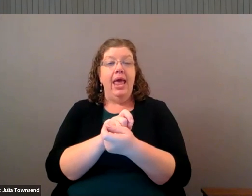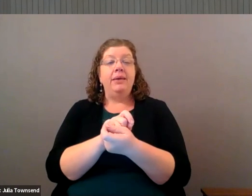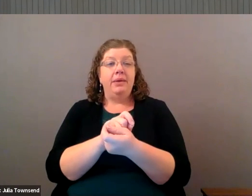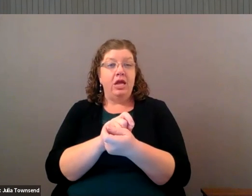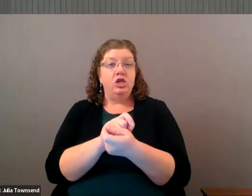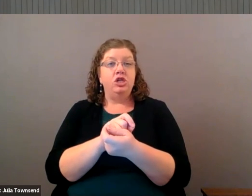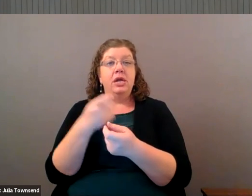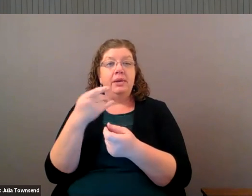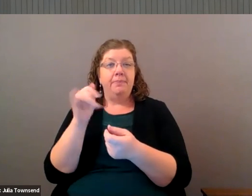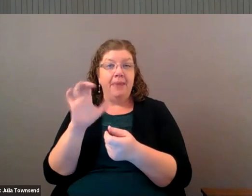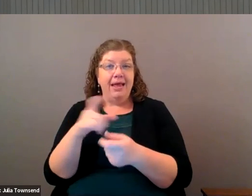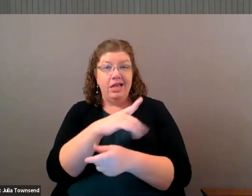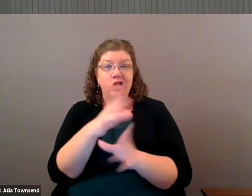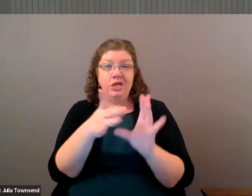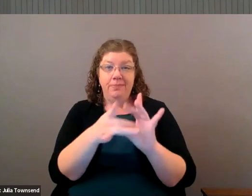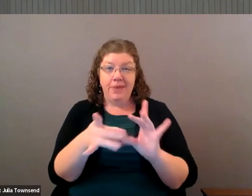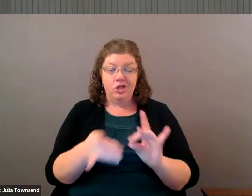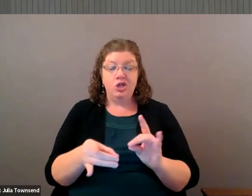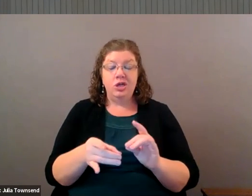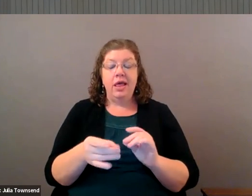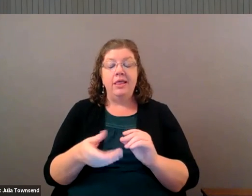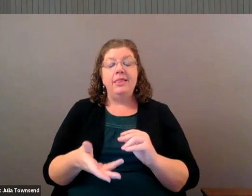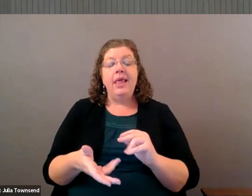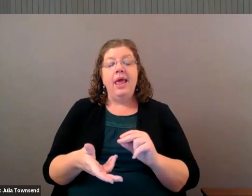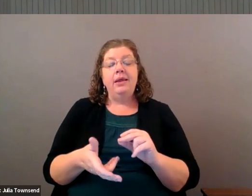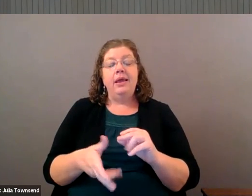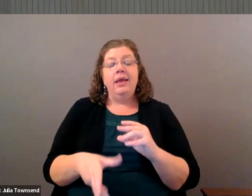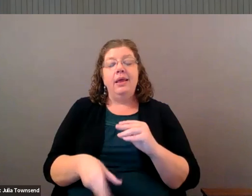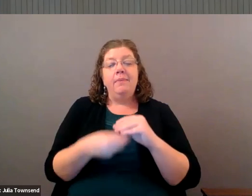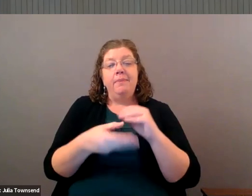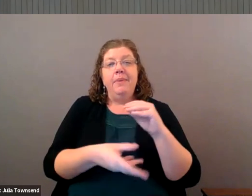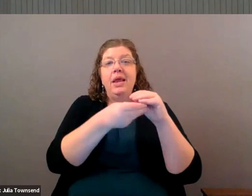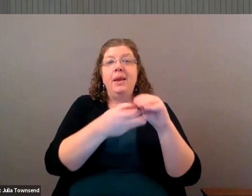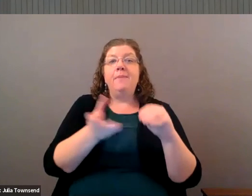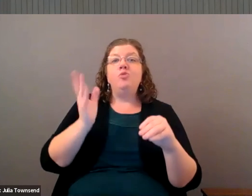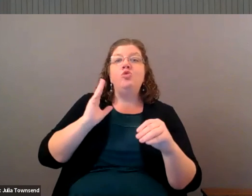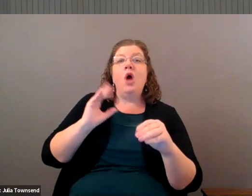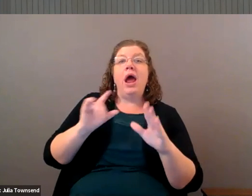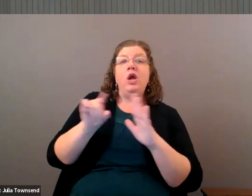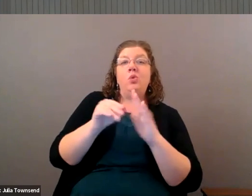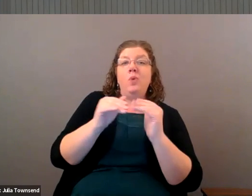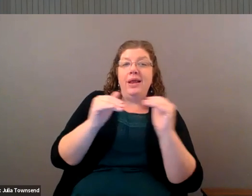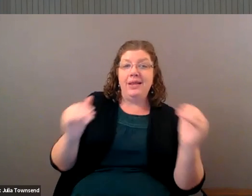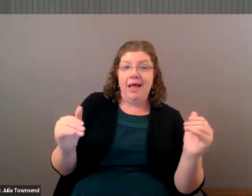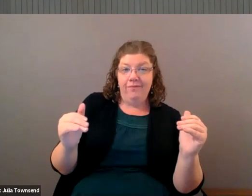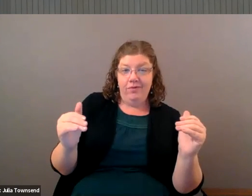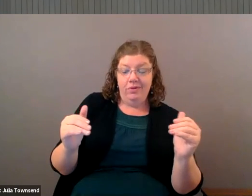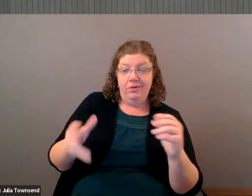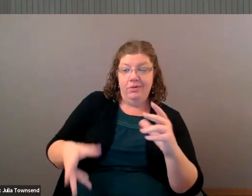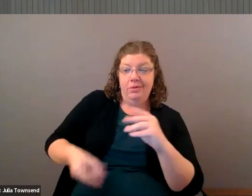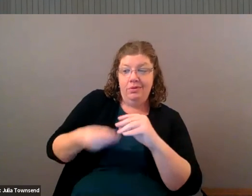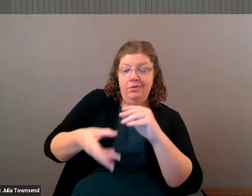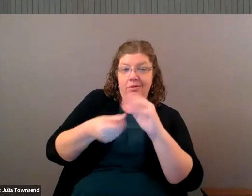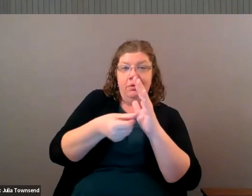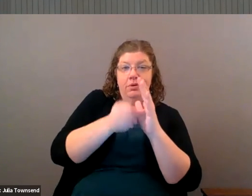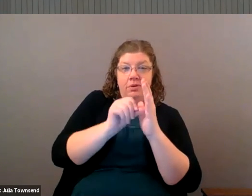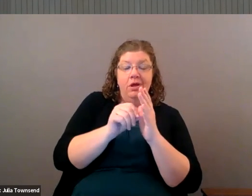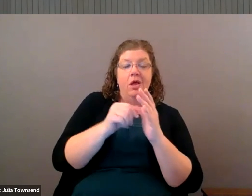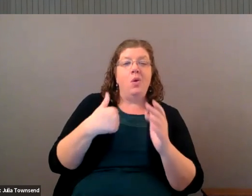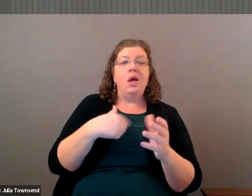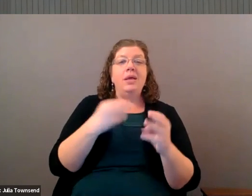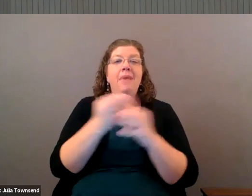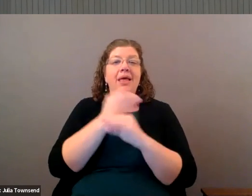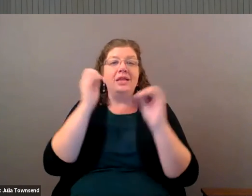que Sierra mencionó, que se construyen el aprendizaje de los grados anteriores y lo que nosotros